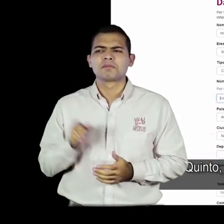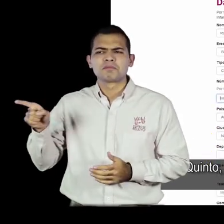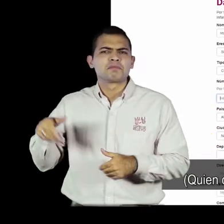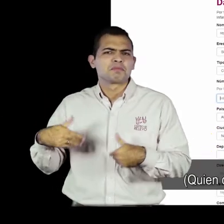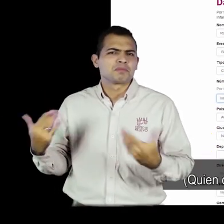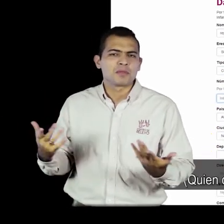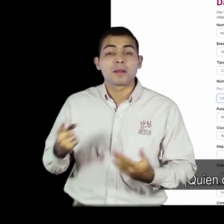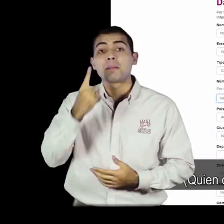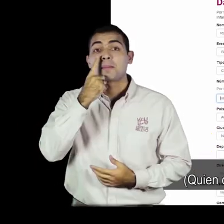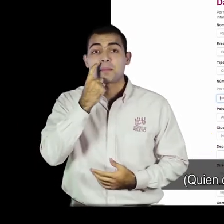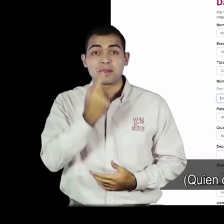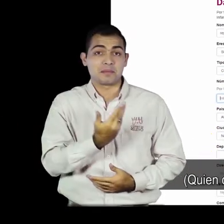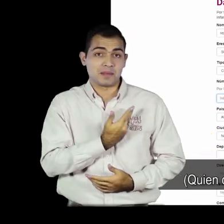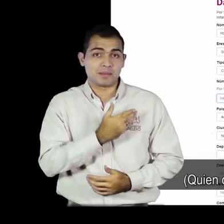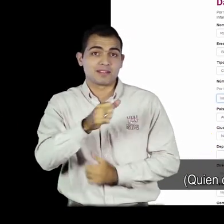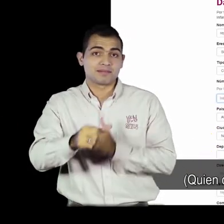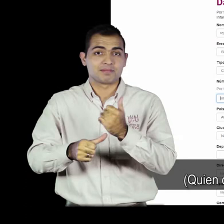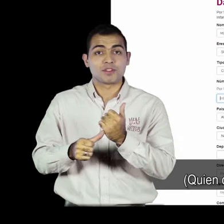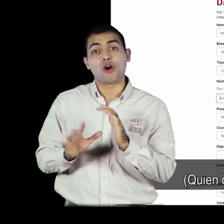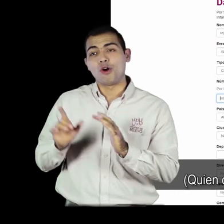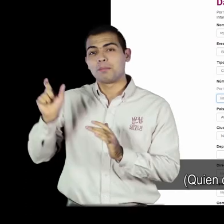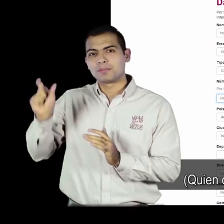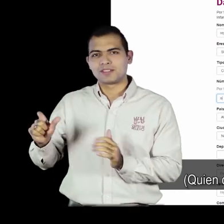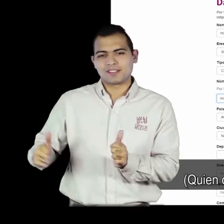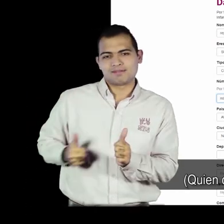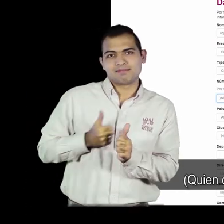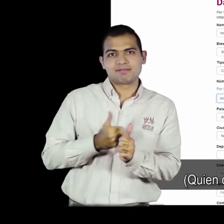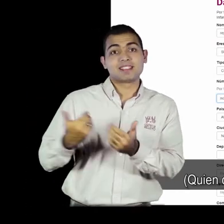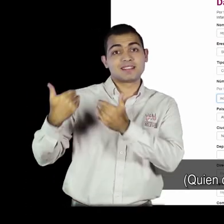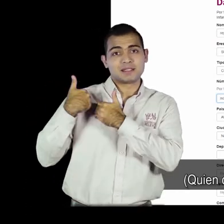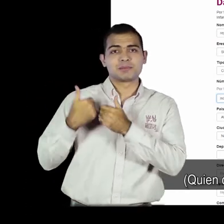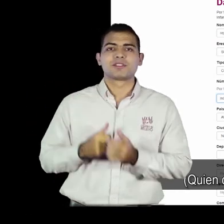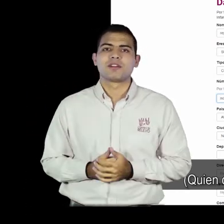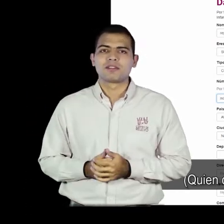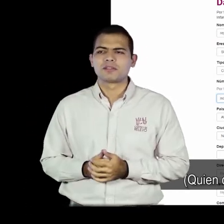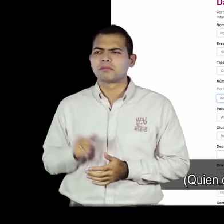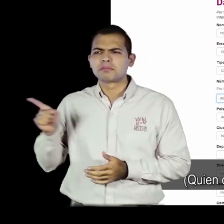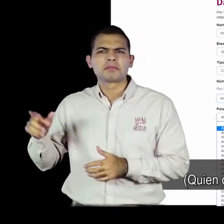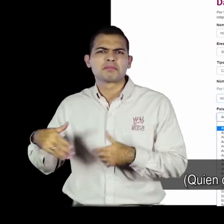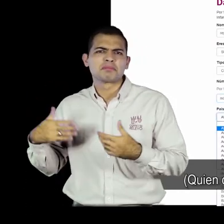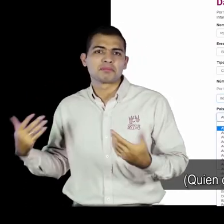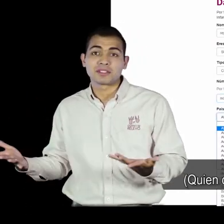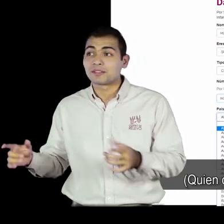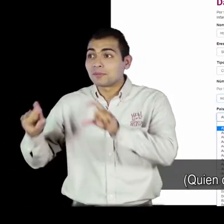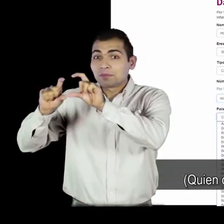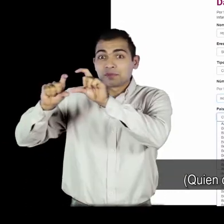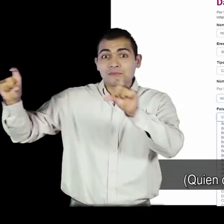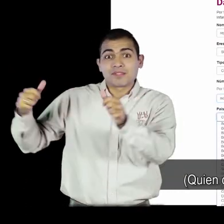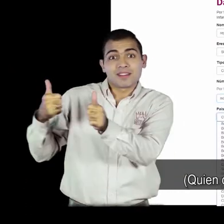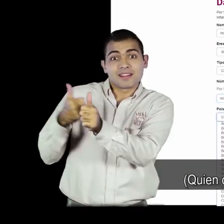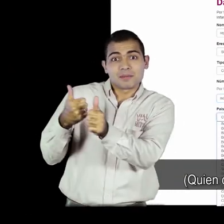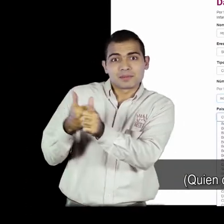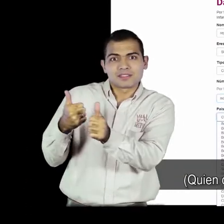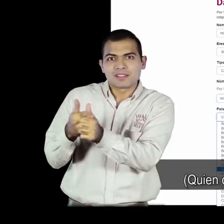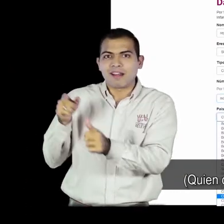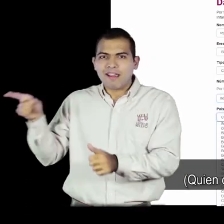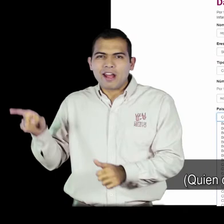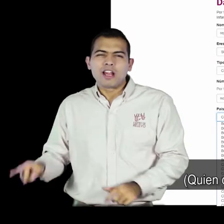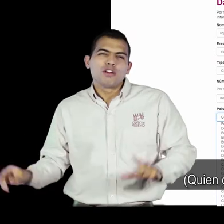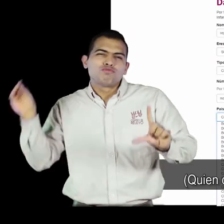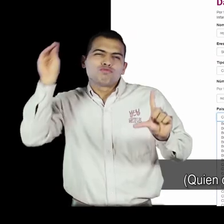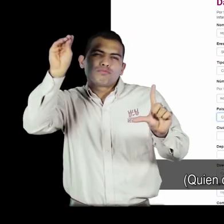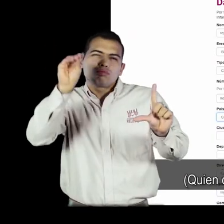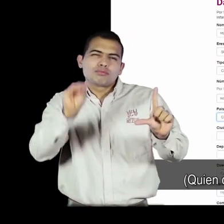años. Pueden ser tus padres, tutores o representante, quien debe escribir sus datos en la sección